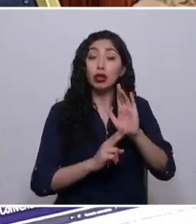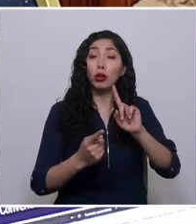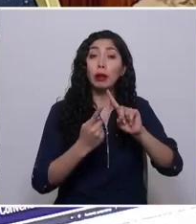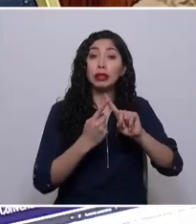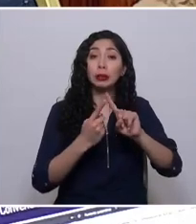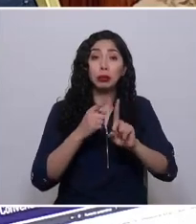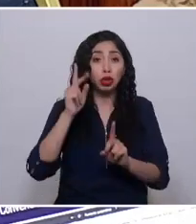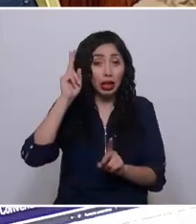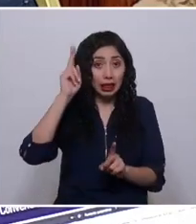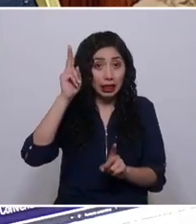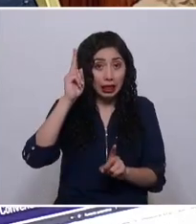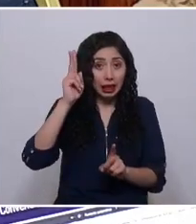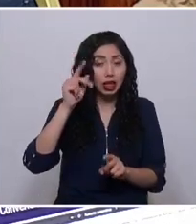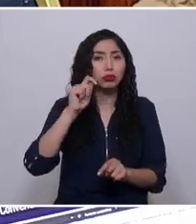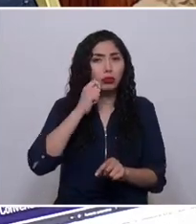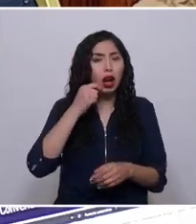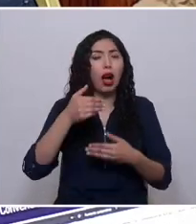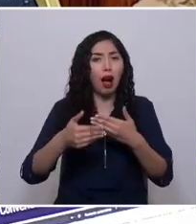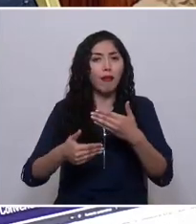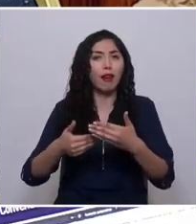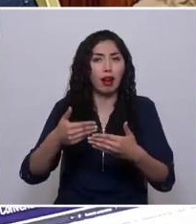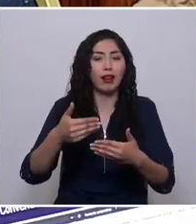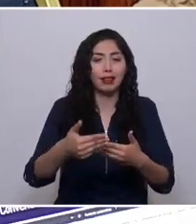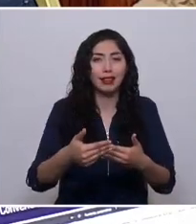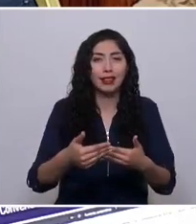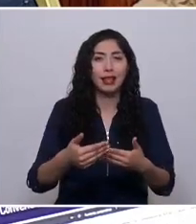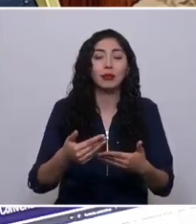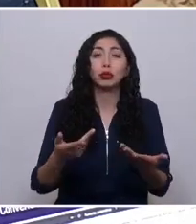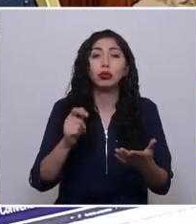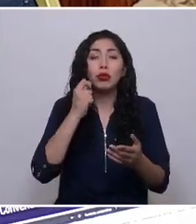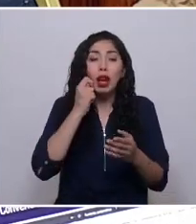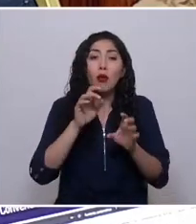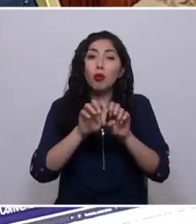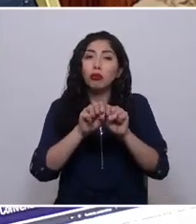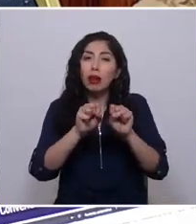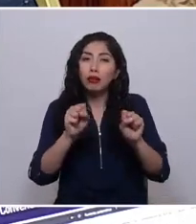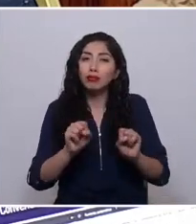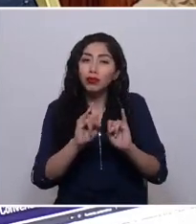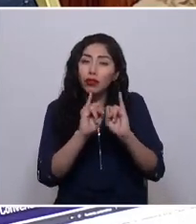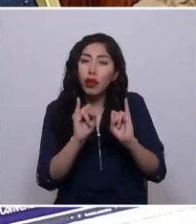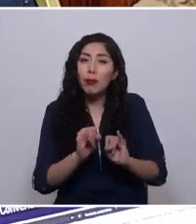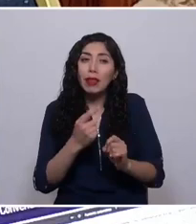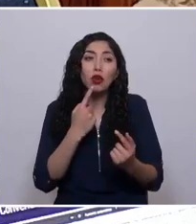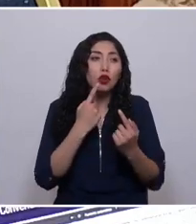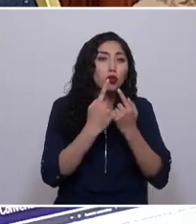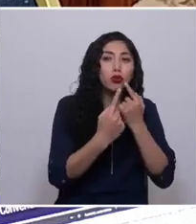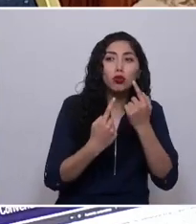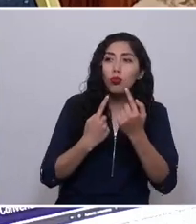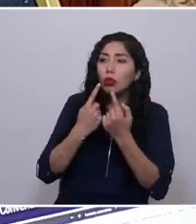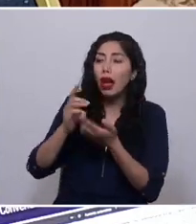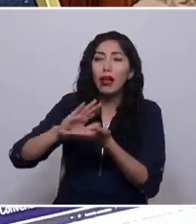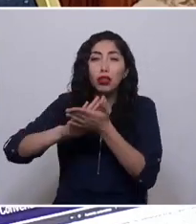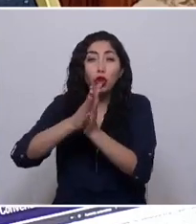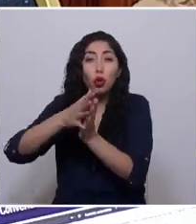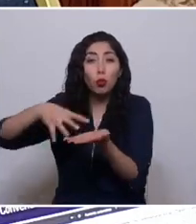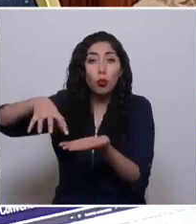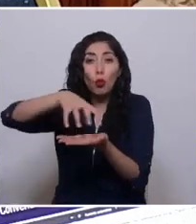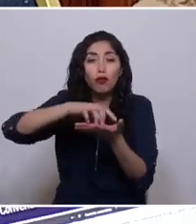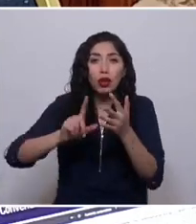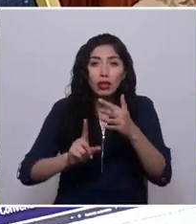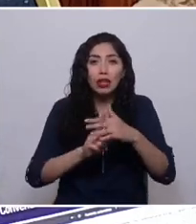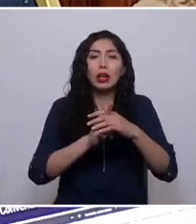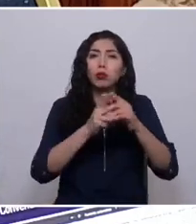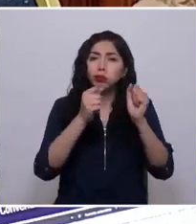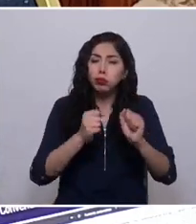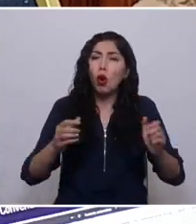aprobado es un avance, por cuanto presenta un mecanismo de consulta a todos los pueblos indígenas de Chile, capaz de generar acuerdos que